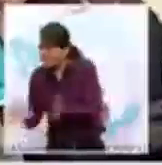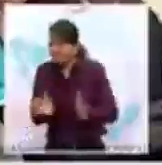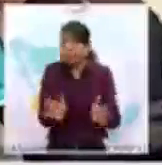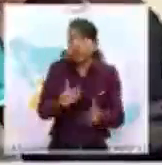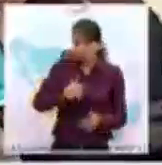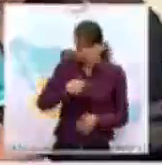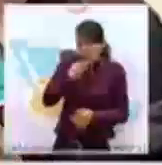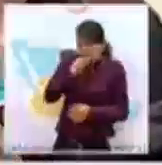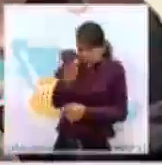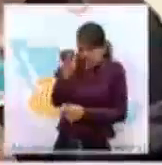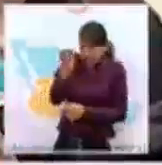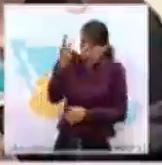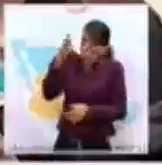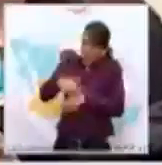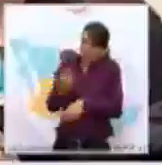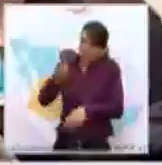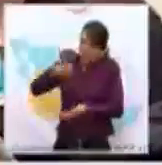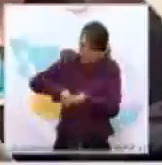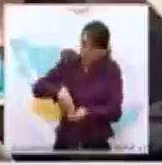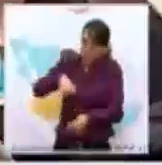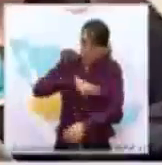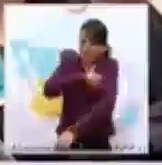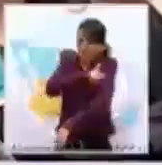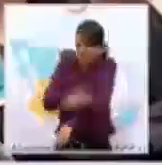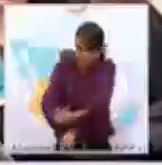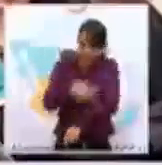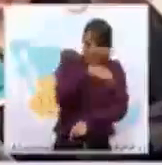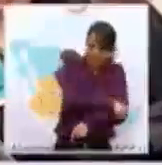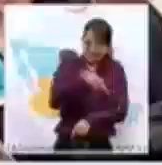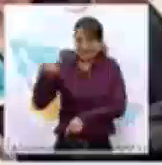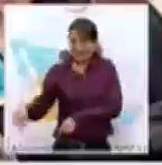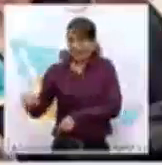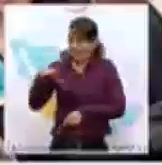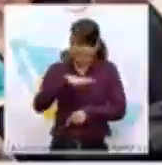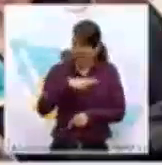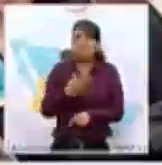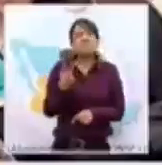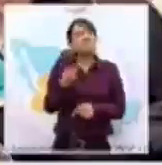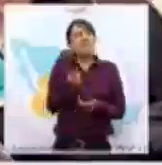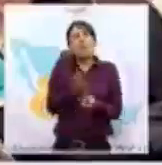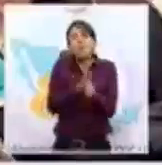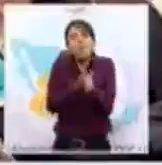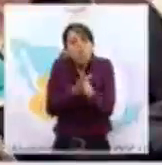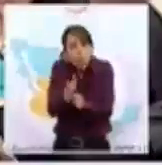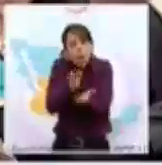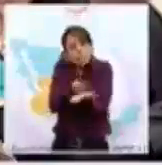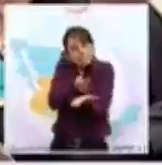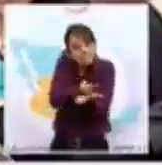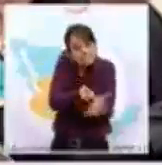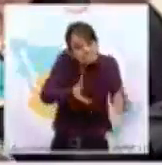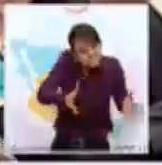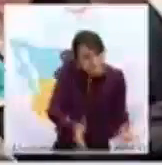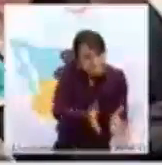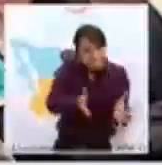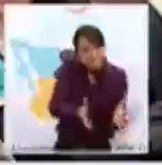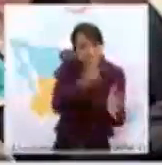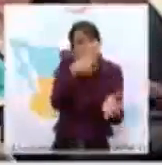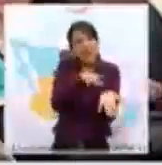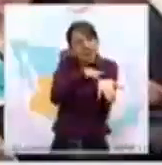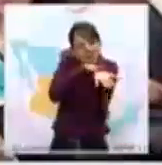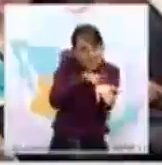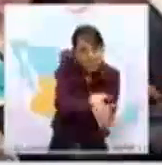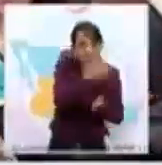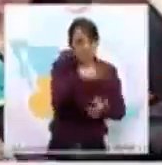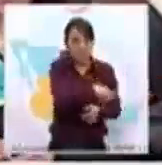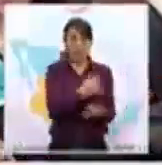en esa zona y bueno, pues prácticamente el sistema de incentivos que permiten las políticas públicas para el desarrollo de un joven